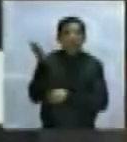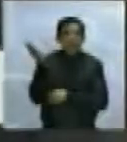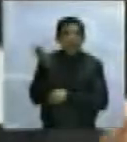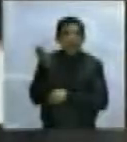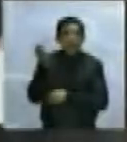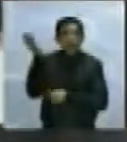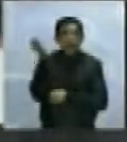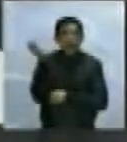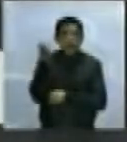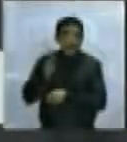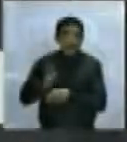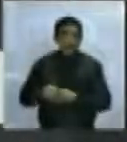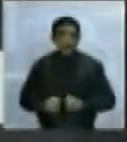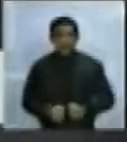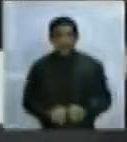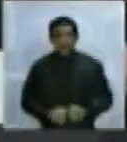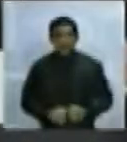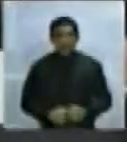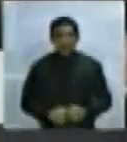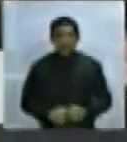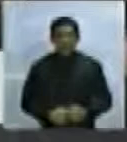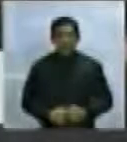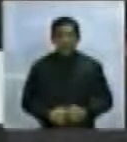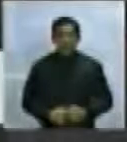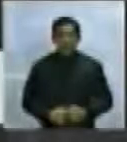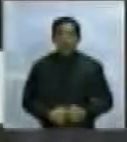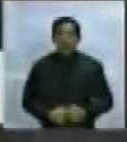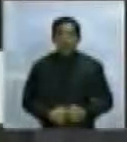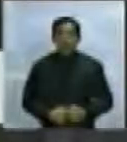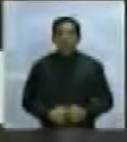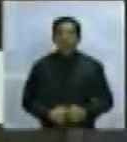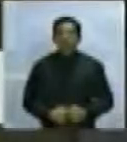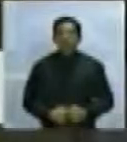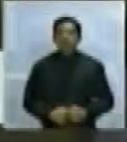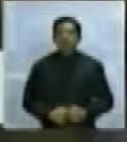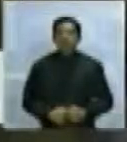jubilados. En Quito, informó Javier Cueva para RTU, el canal de las noticias.